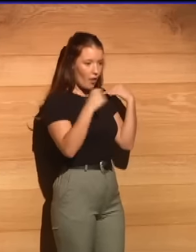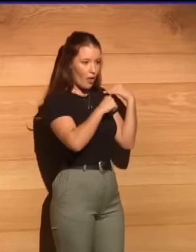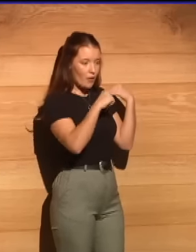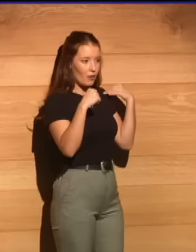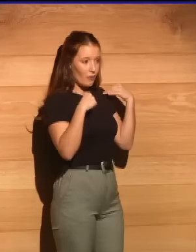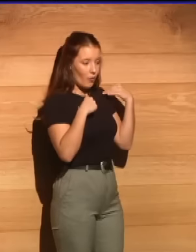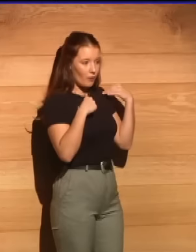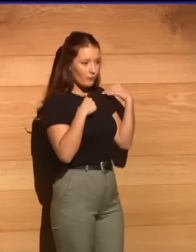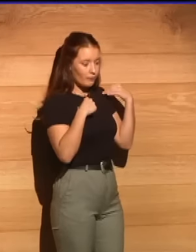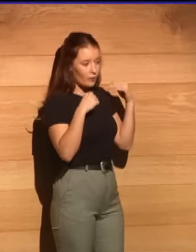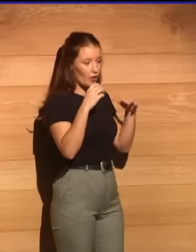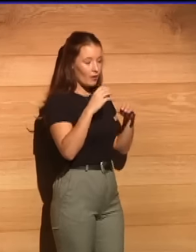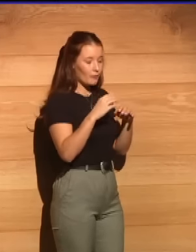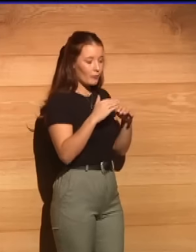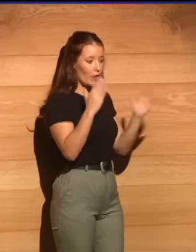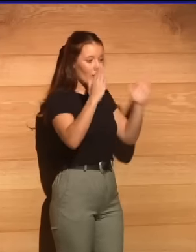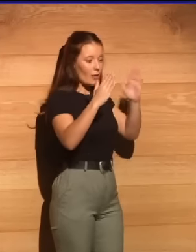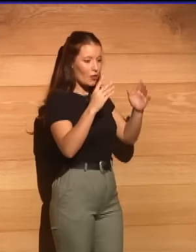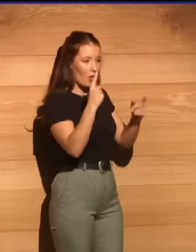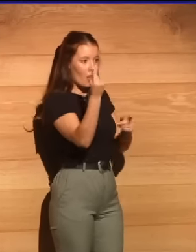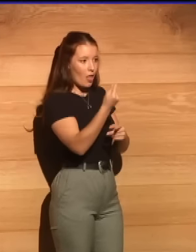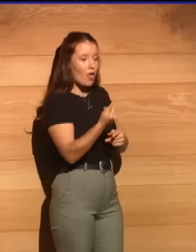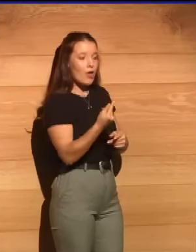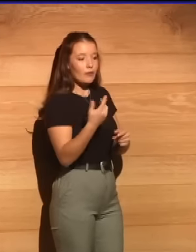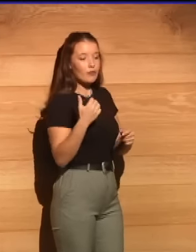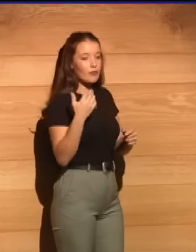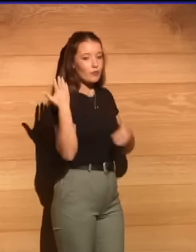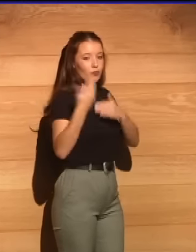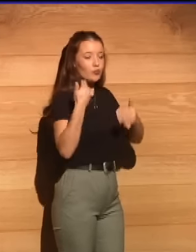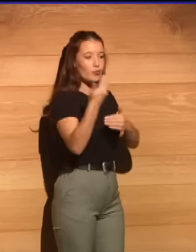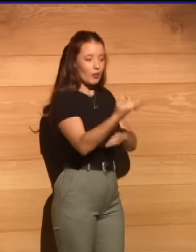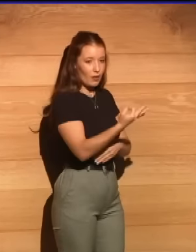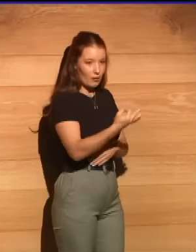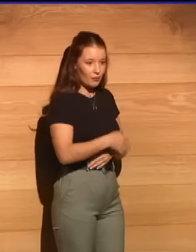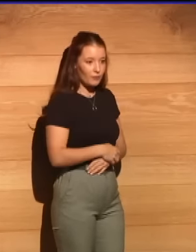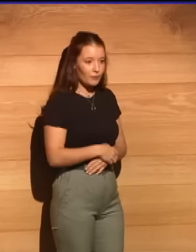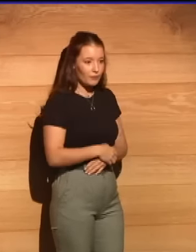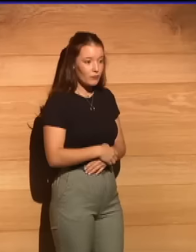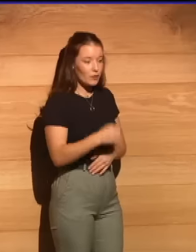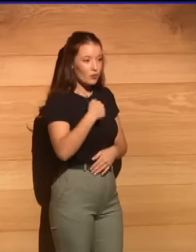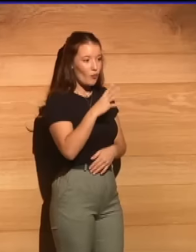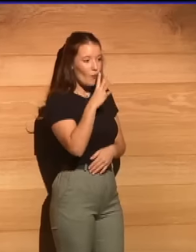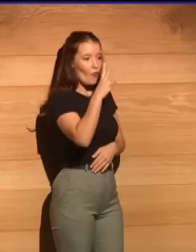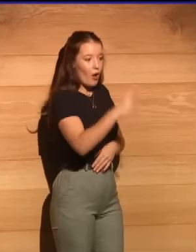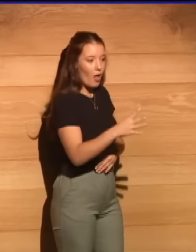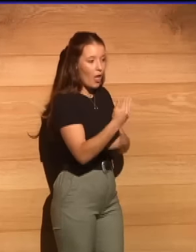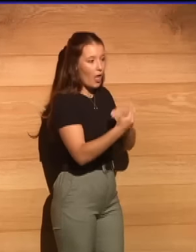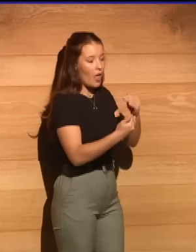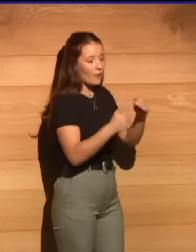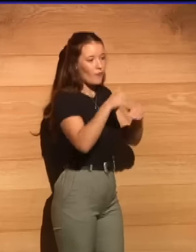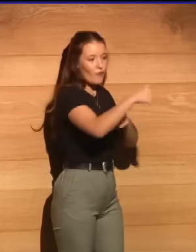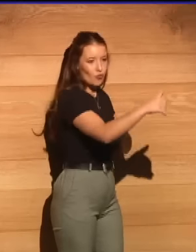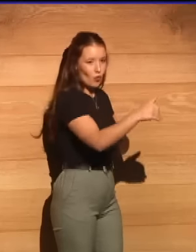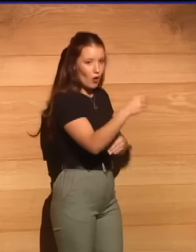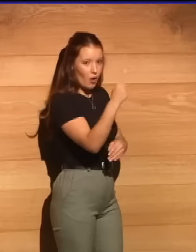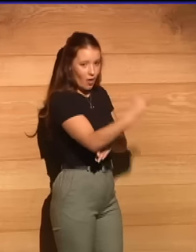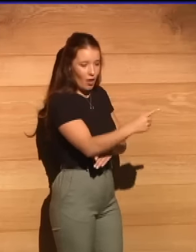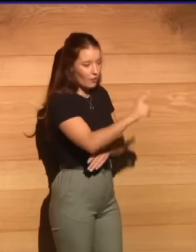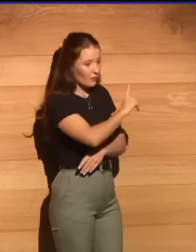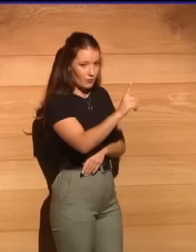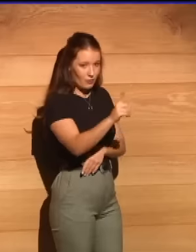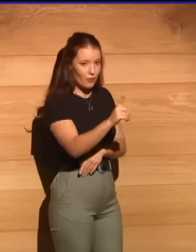durante toda tu vida. No porque un día estudiaste 4 años algo, eso te está garantizando el empleo de futuro, ni muchísimo menos. No porque hoy te quedas